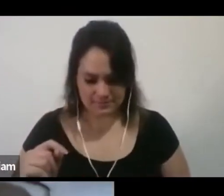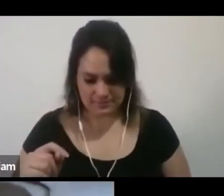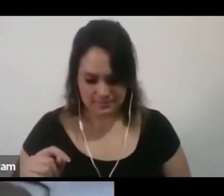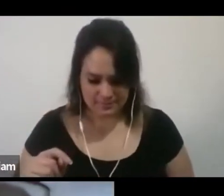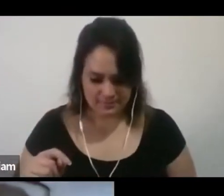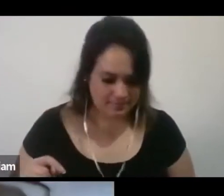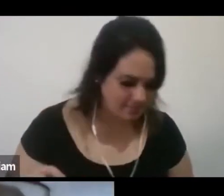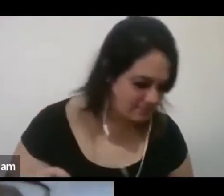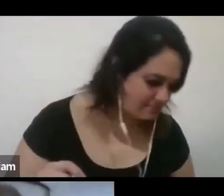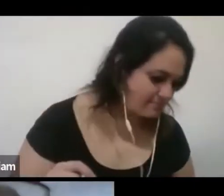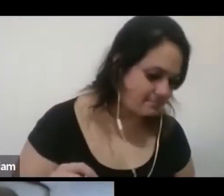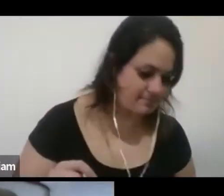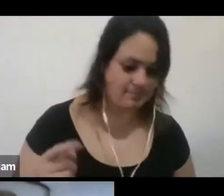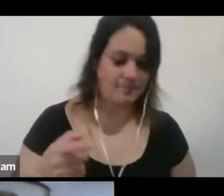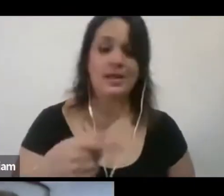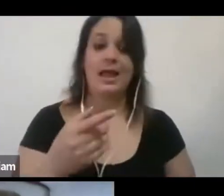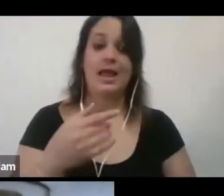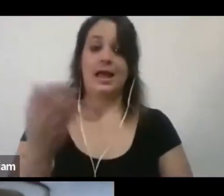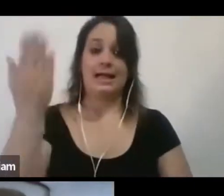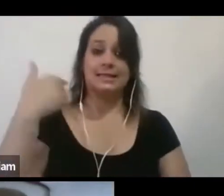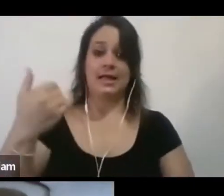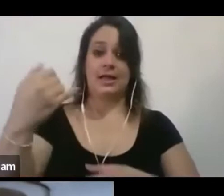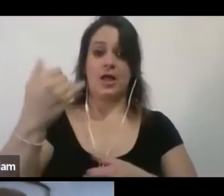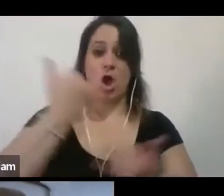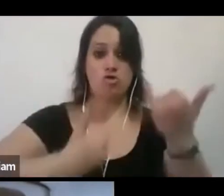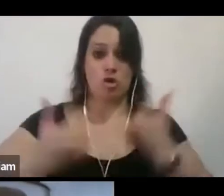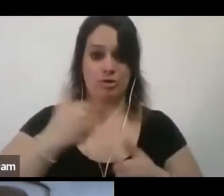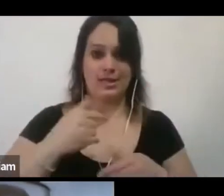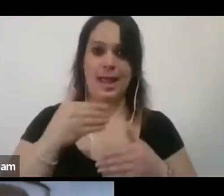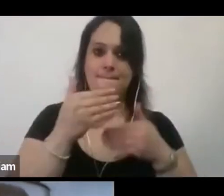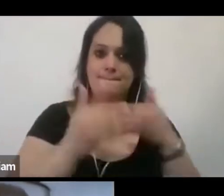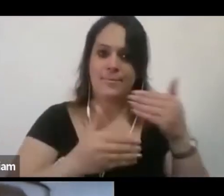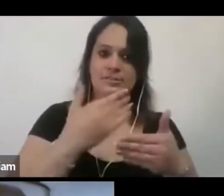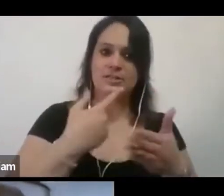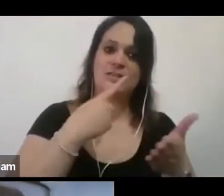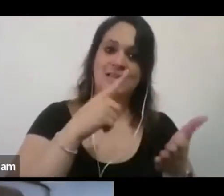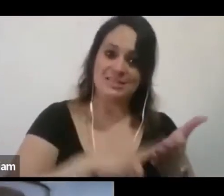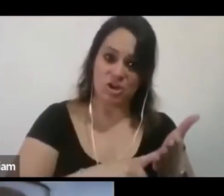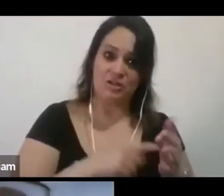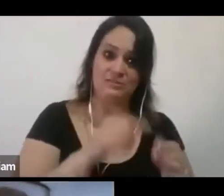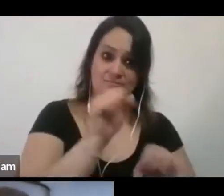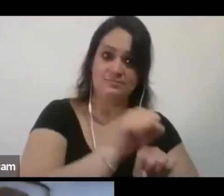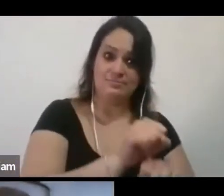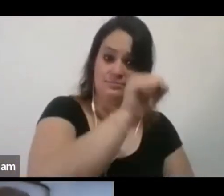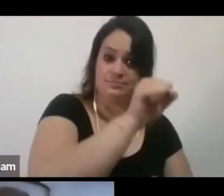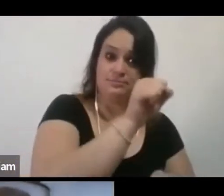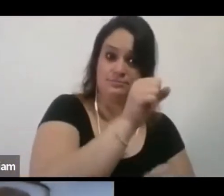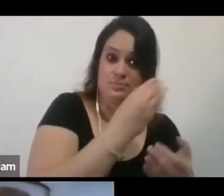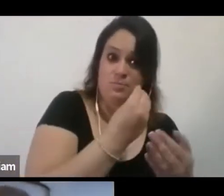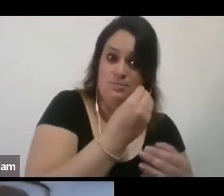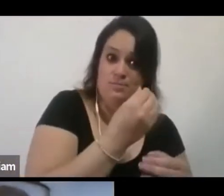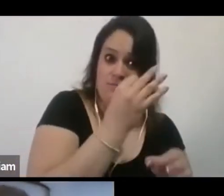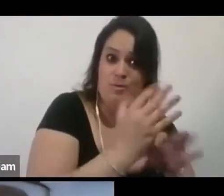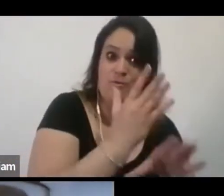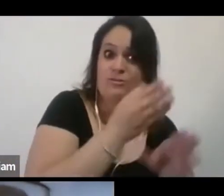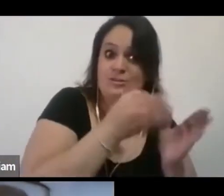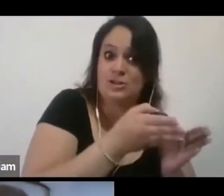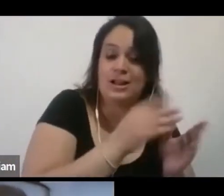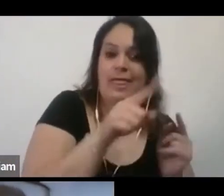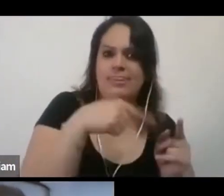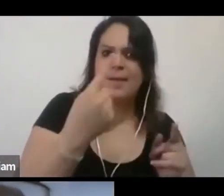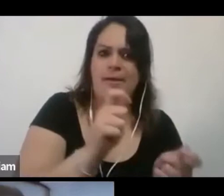habías comentado que este proceso de decisión, por ahí de la toma de qué profesión seguir, después